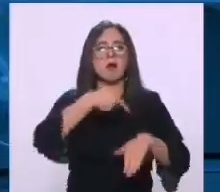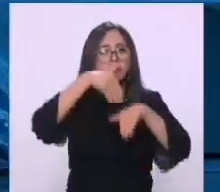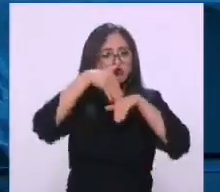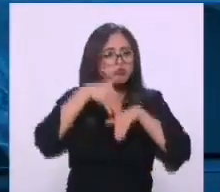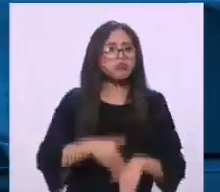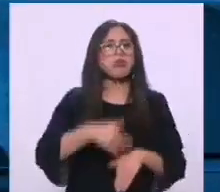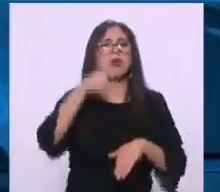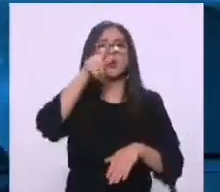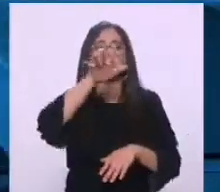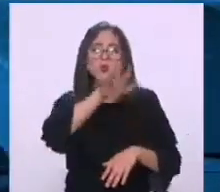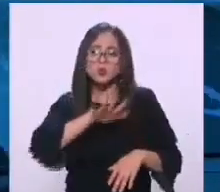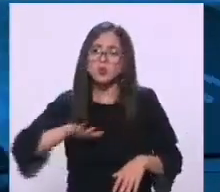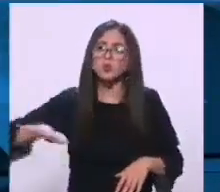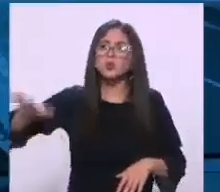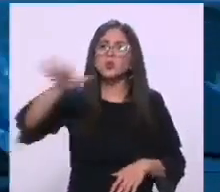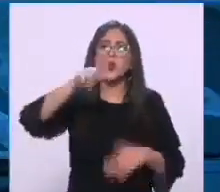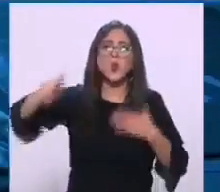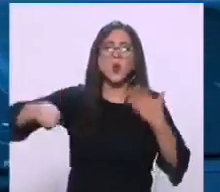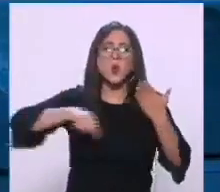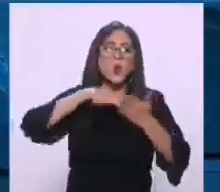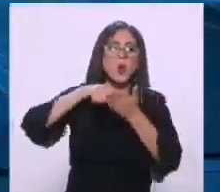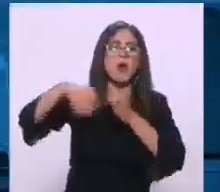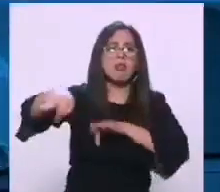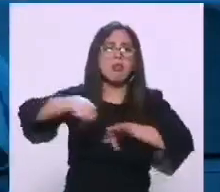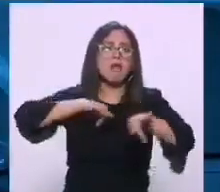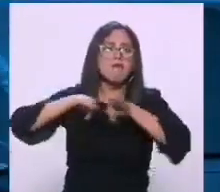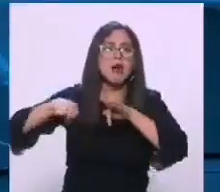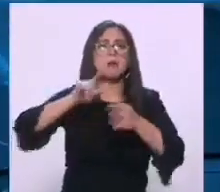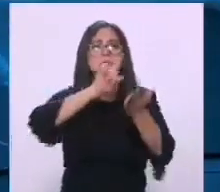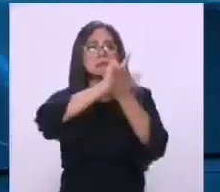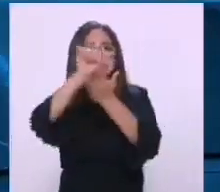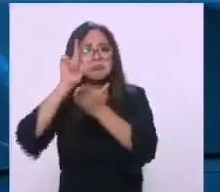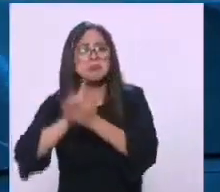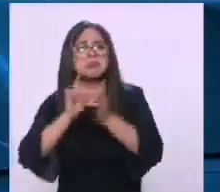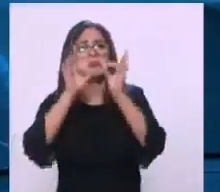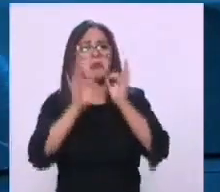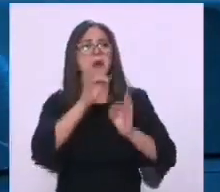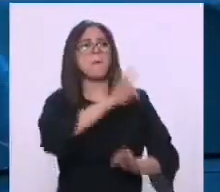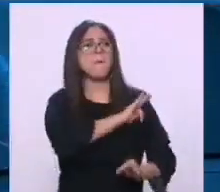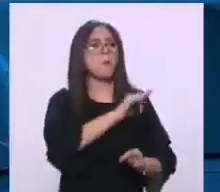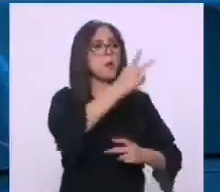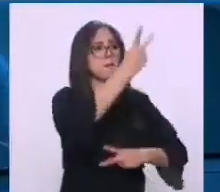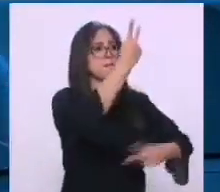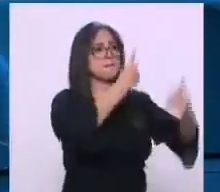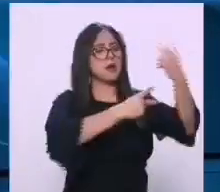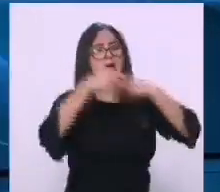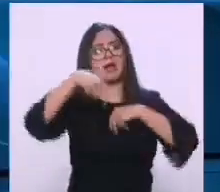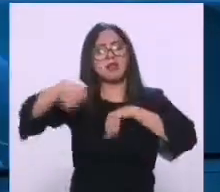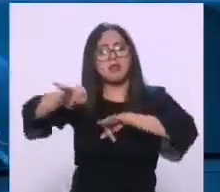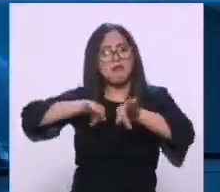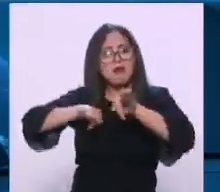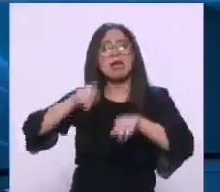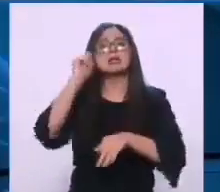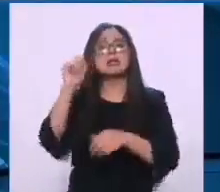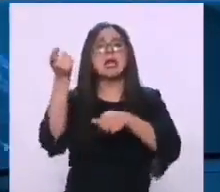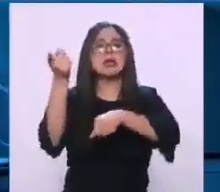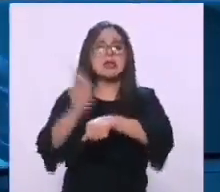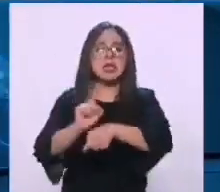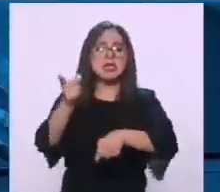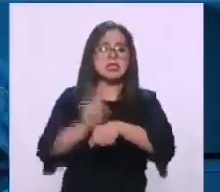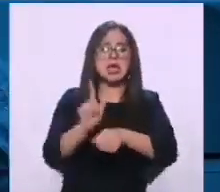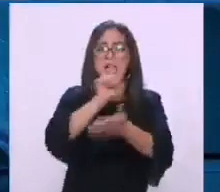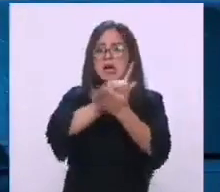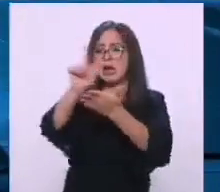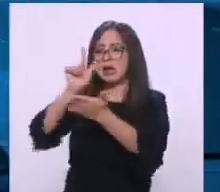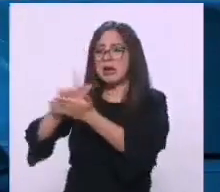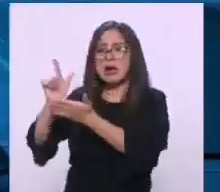sus instalaciones adecuadas para la protección de los trabajadores, el hecho de estar sanitizando todos los días los espacios de trabajo,